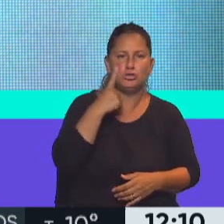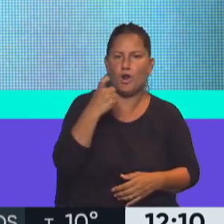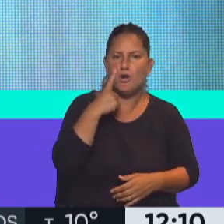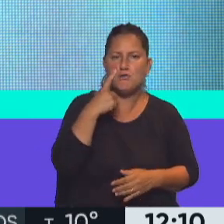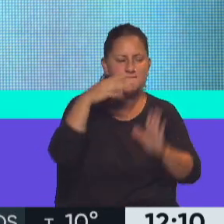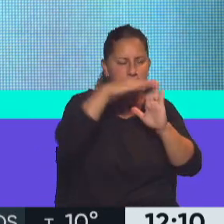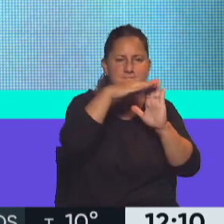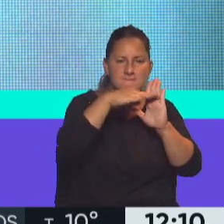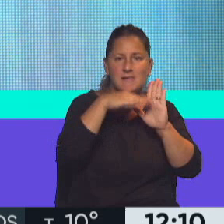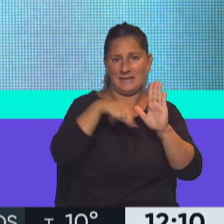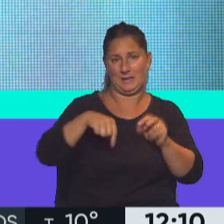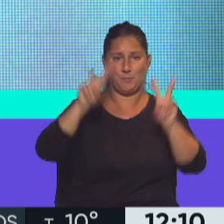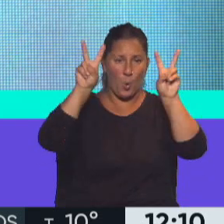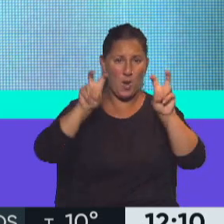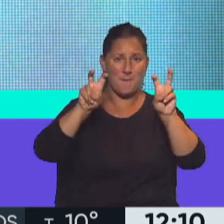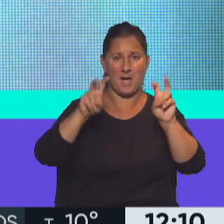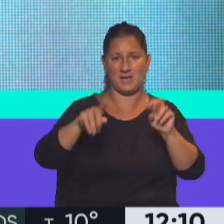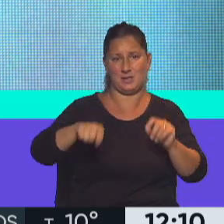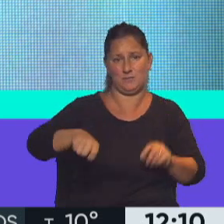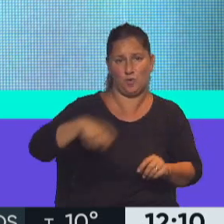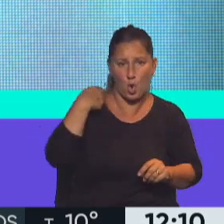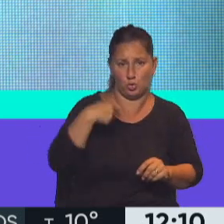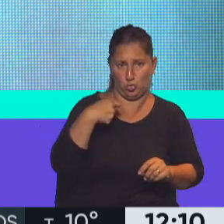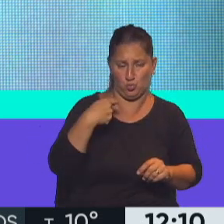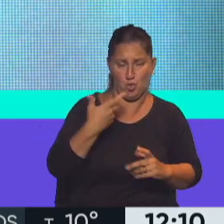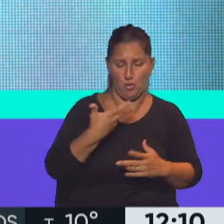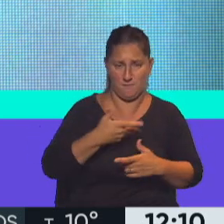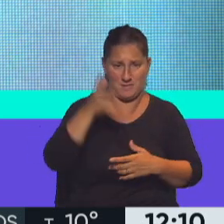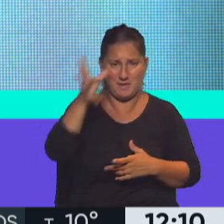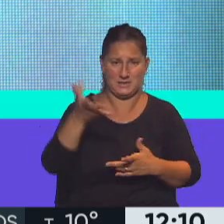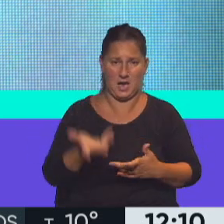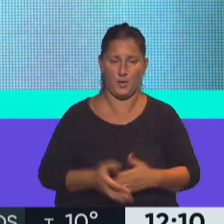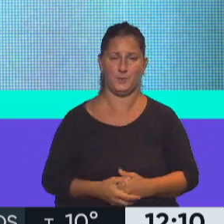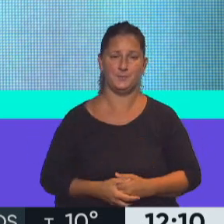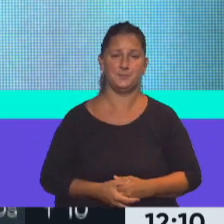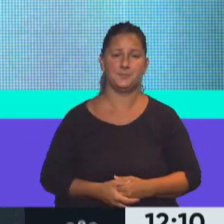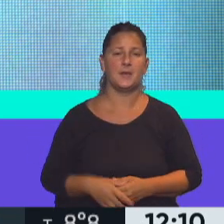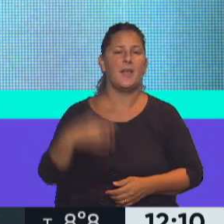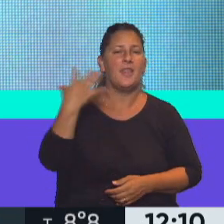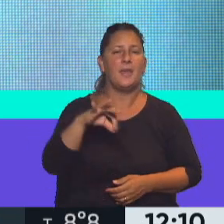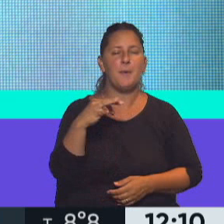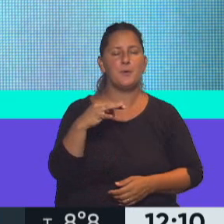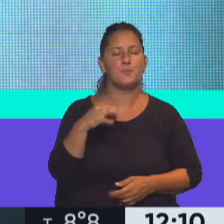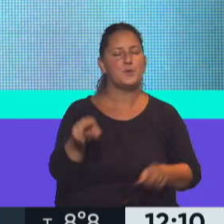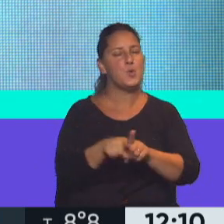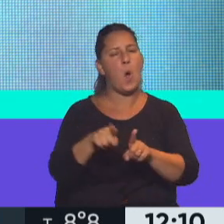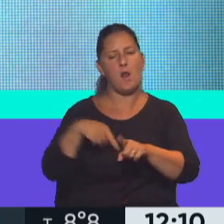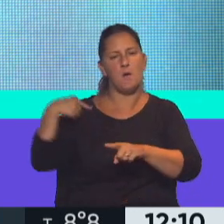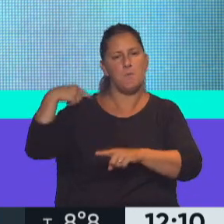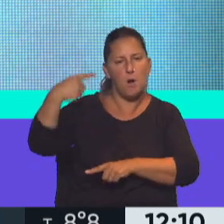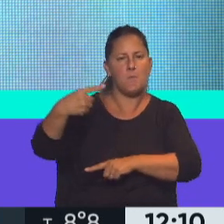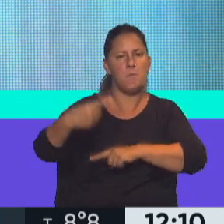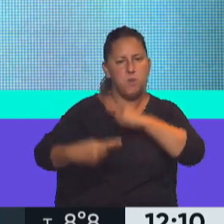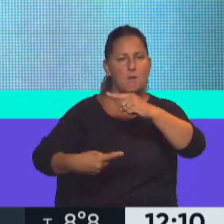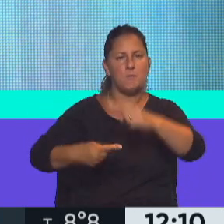de este problema que es el consumo problemático. Primero hay que pensar que, porque esto es un suceso y después van a